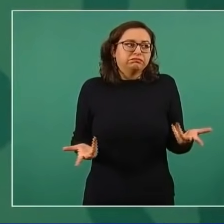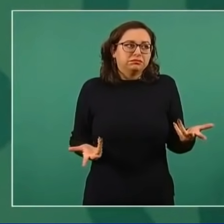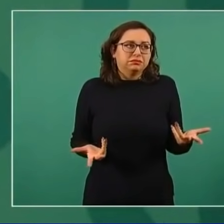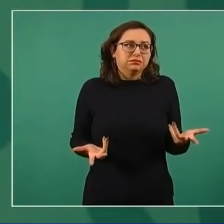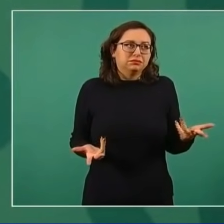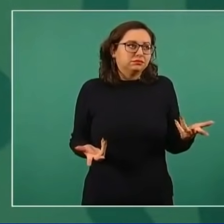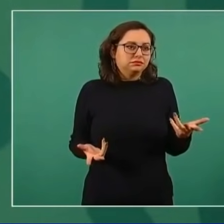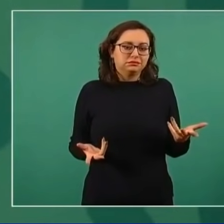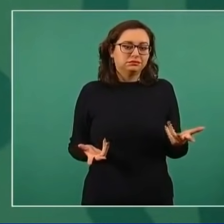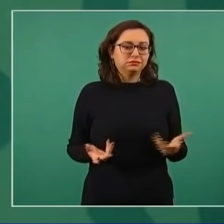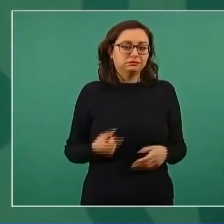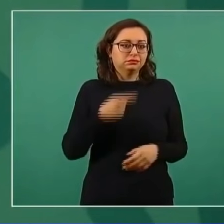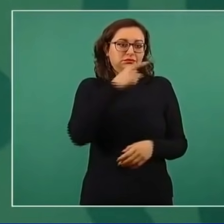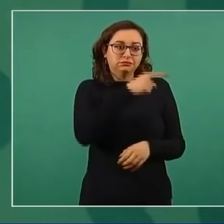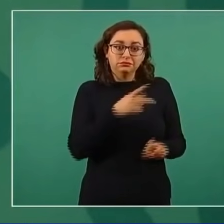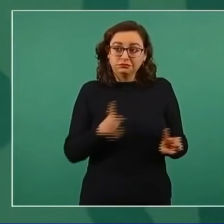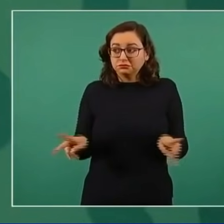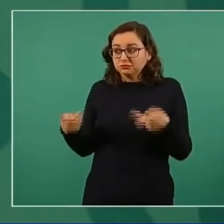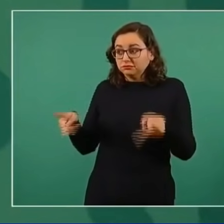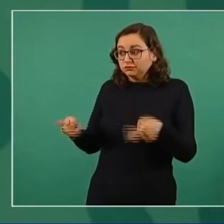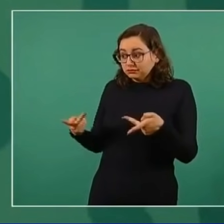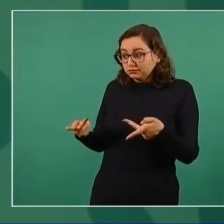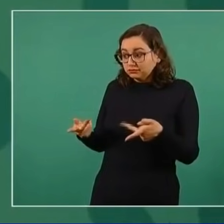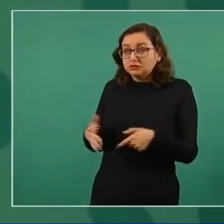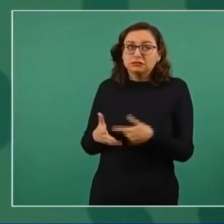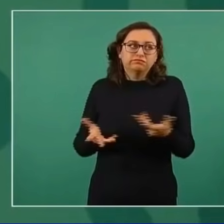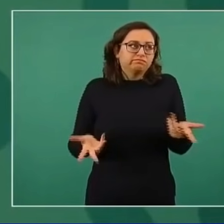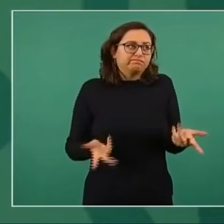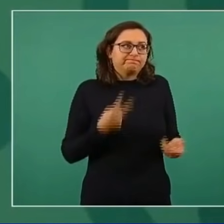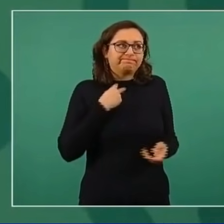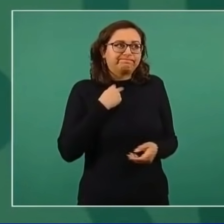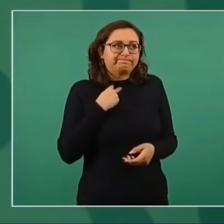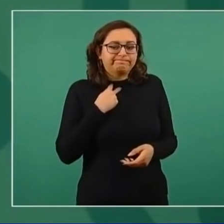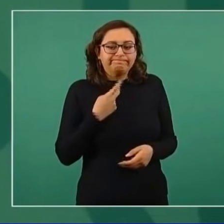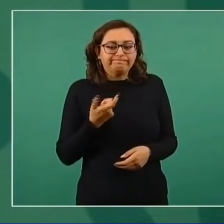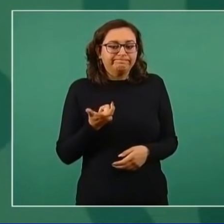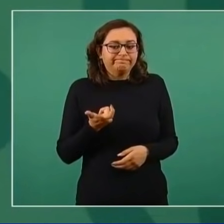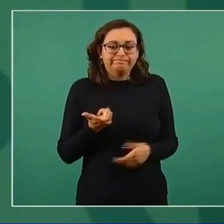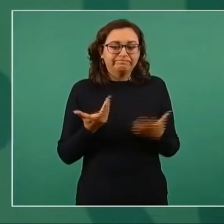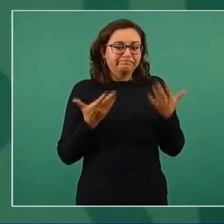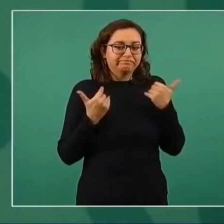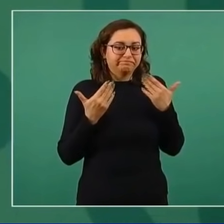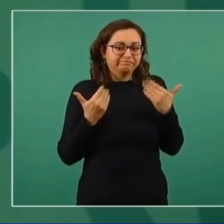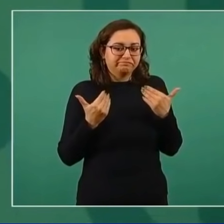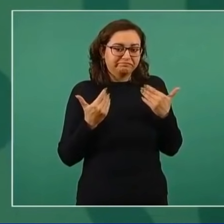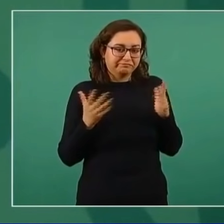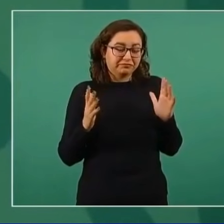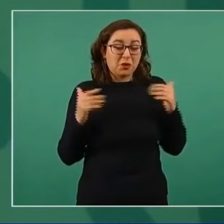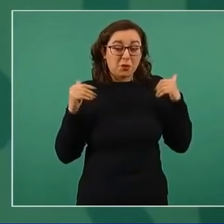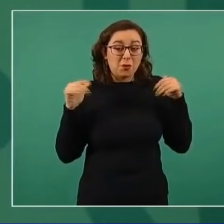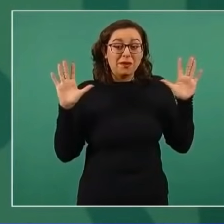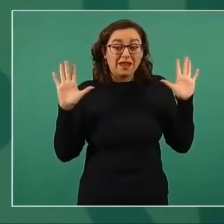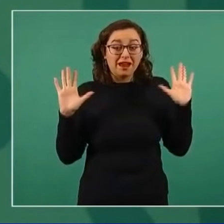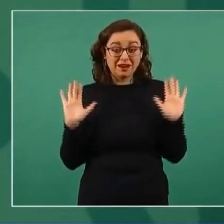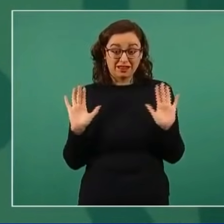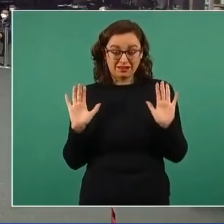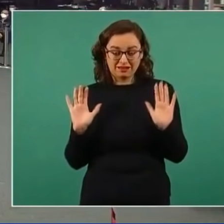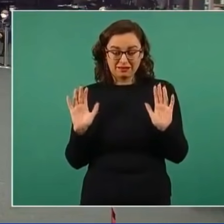aunque nos ofrecieran, no tendríamos con qué pagar.